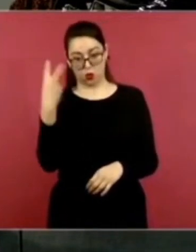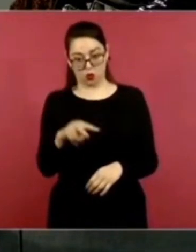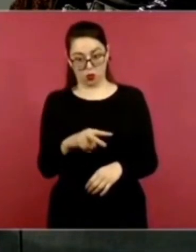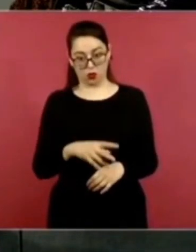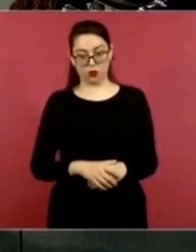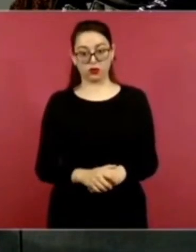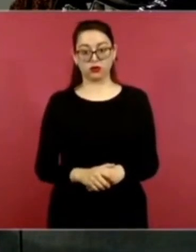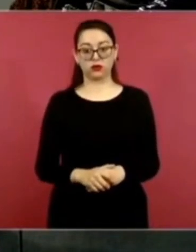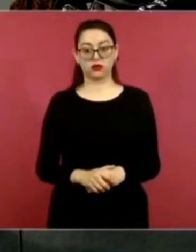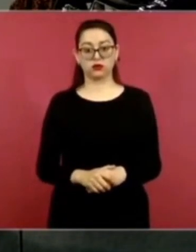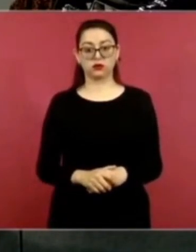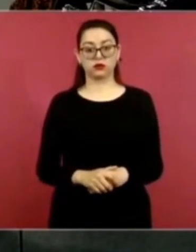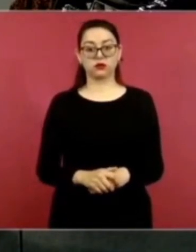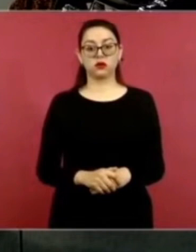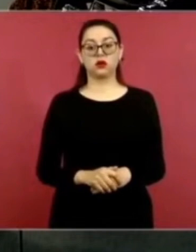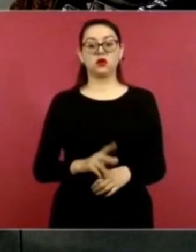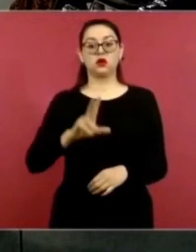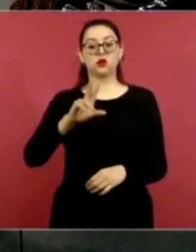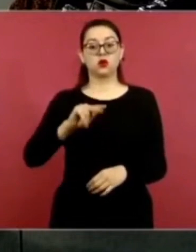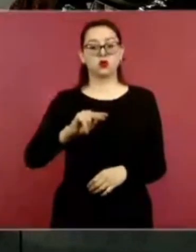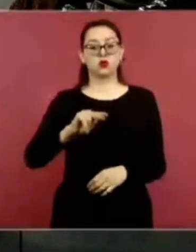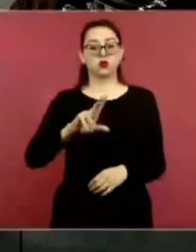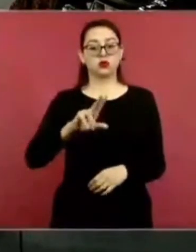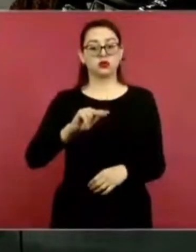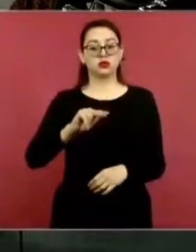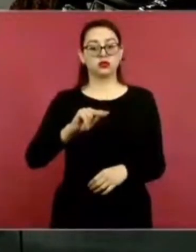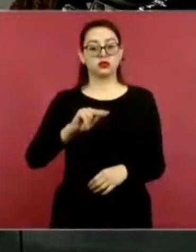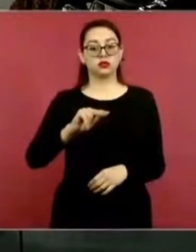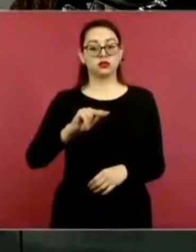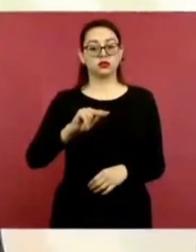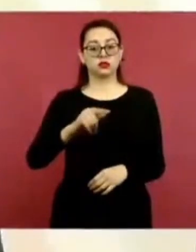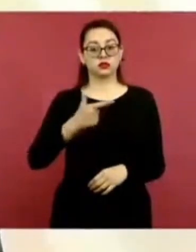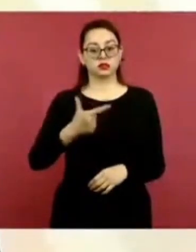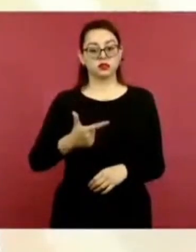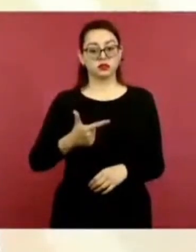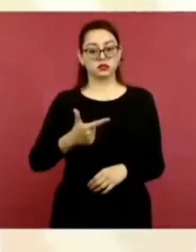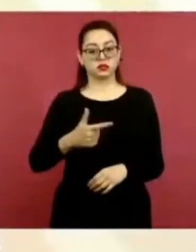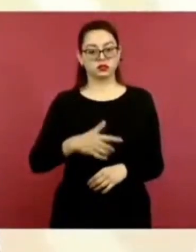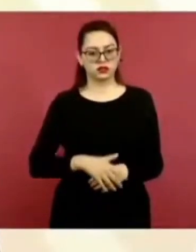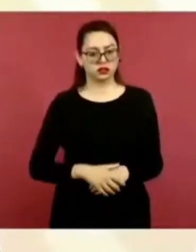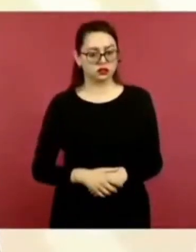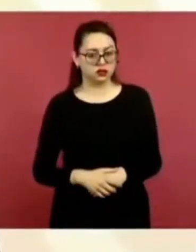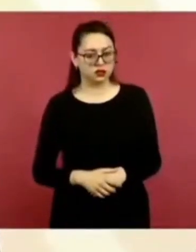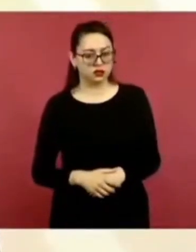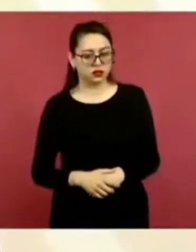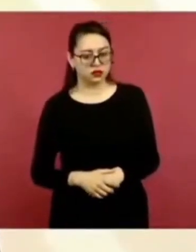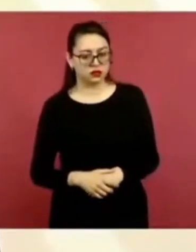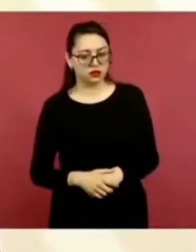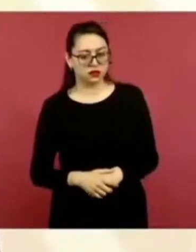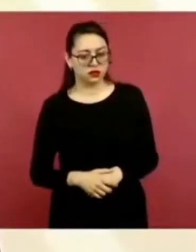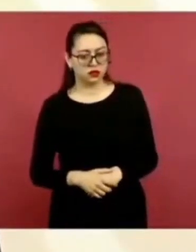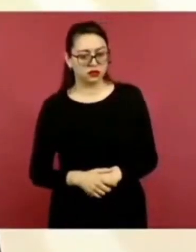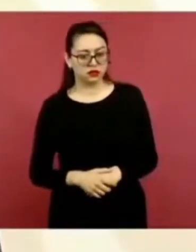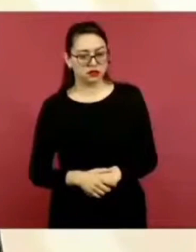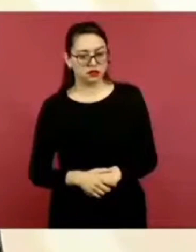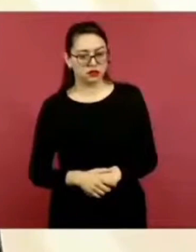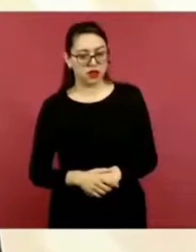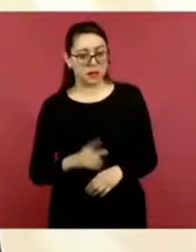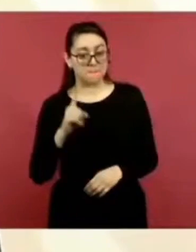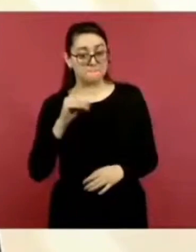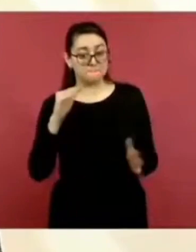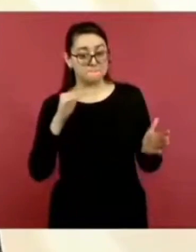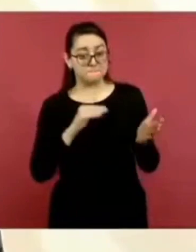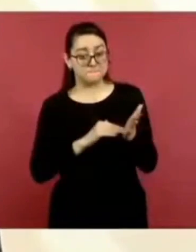son 87. Han llegado a Acapulco 1,048 profesionales de la salud de todas